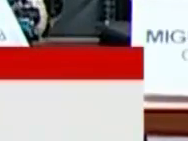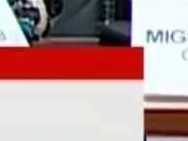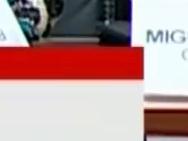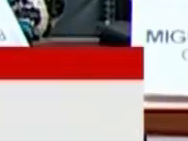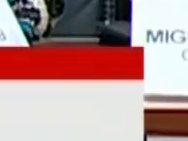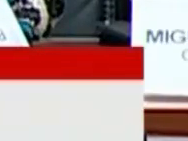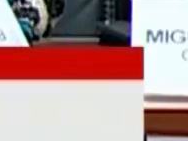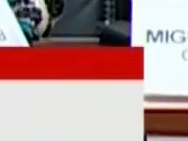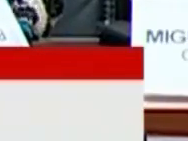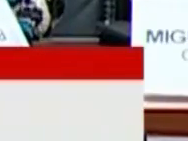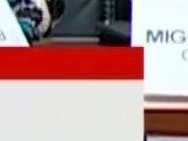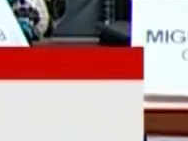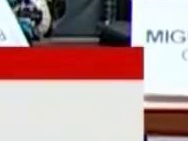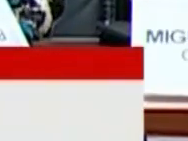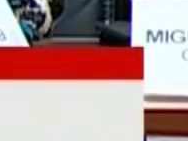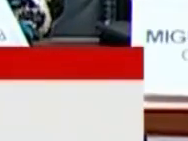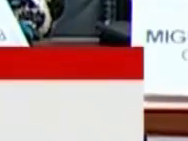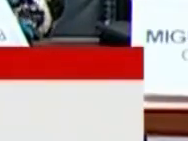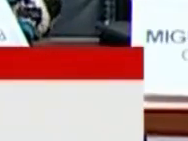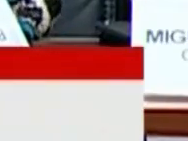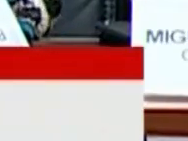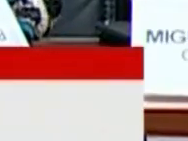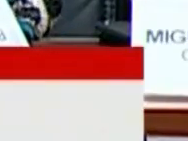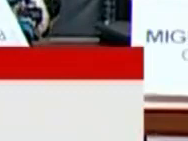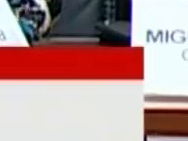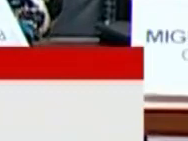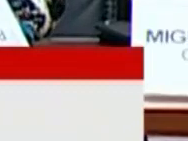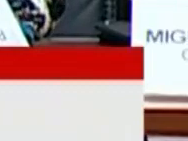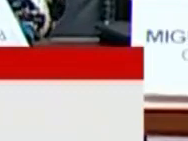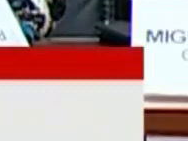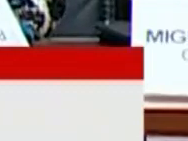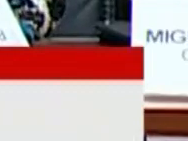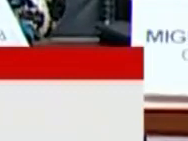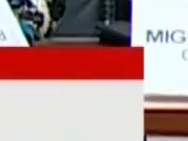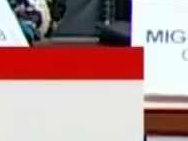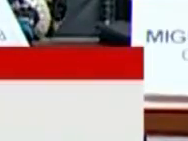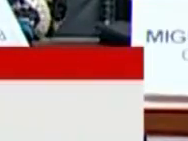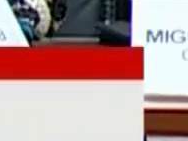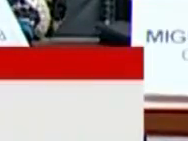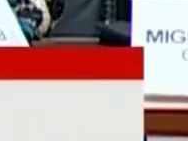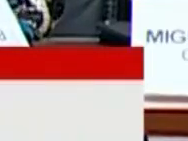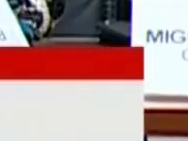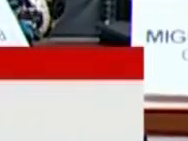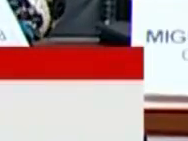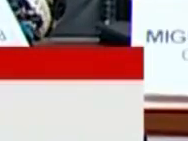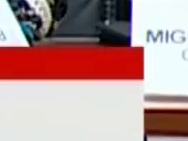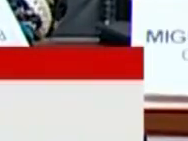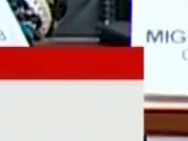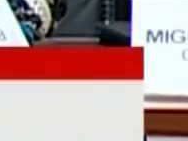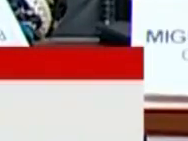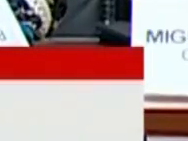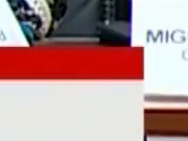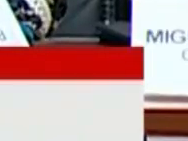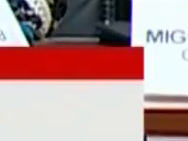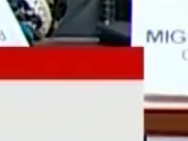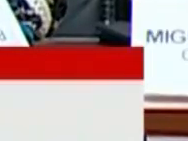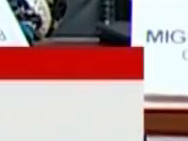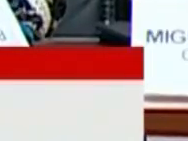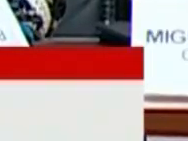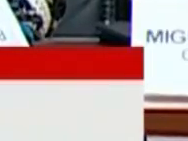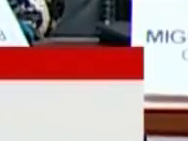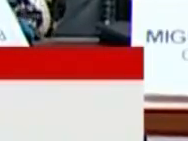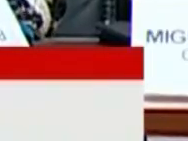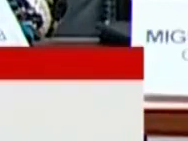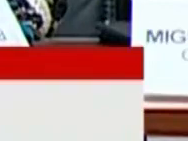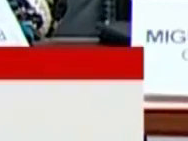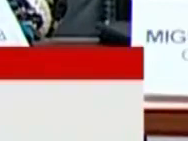¿no? O sea, ¿Cómo garantiza el INPE en este tipo de casos que el pago que se está haciendo a los reclusos es un pago que